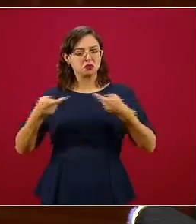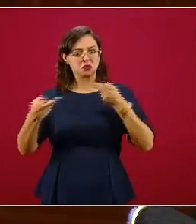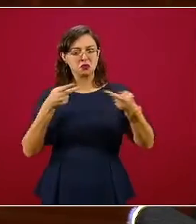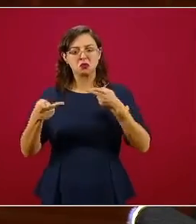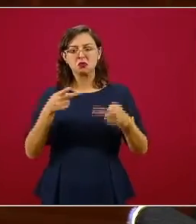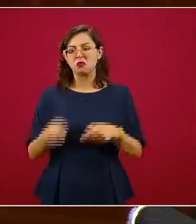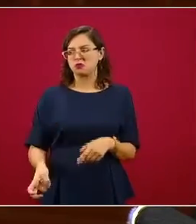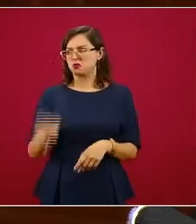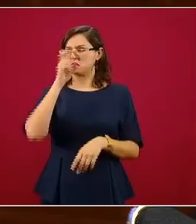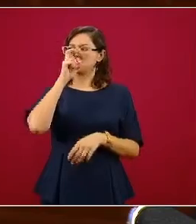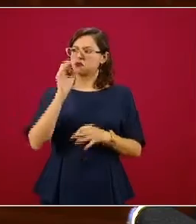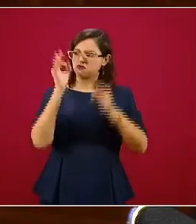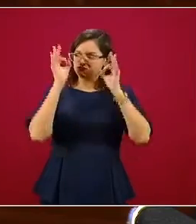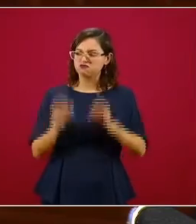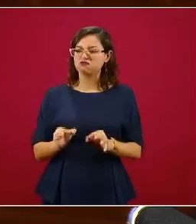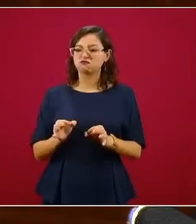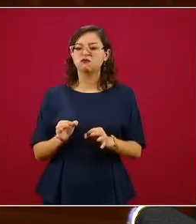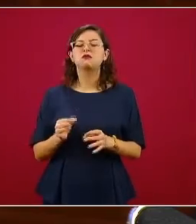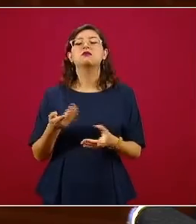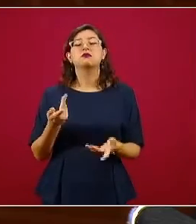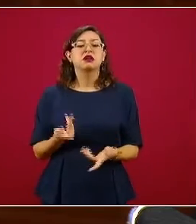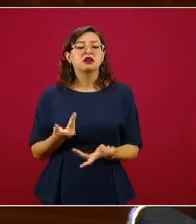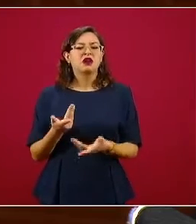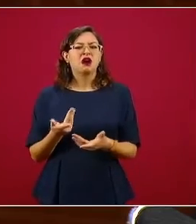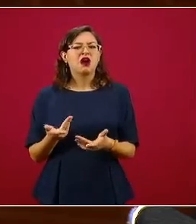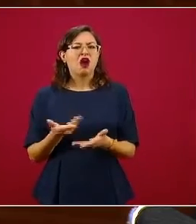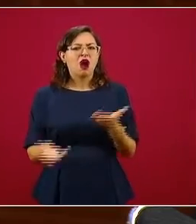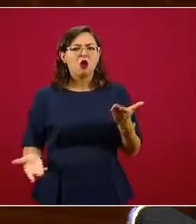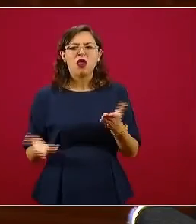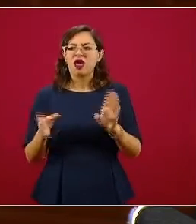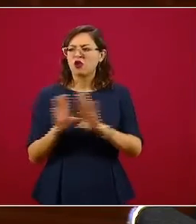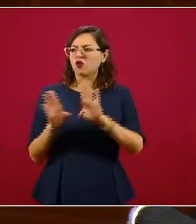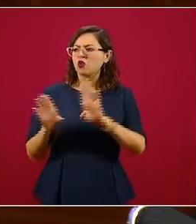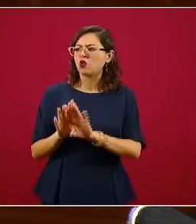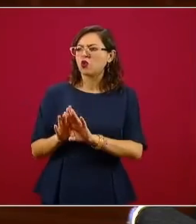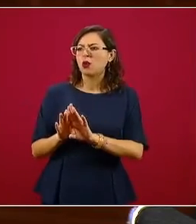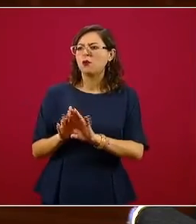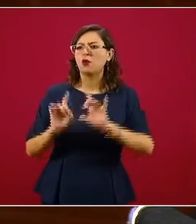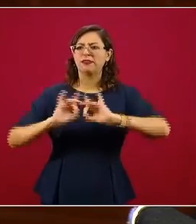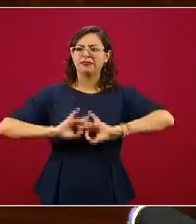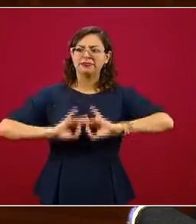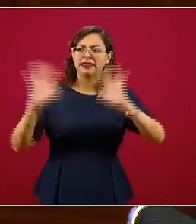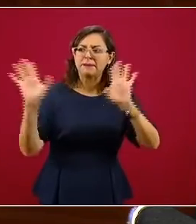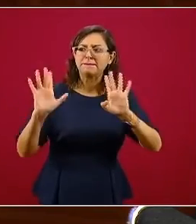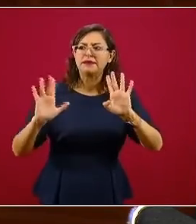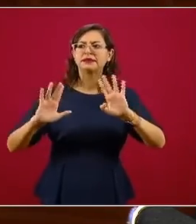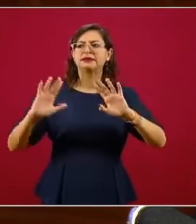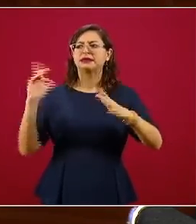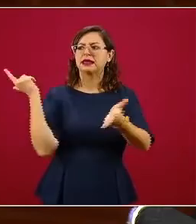si podría ampliar un poquito las condiciones en que se entregan los recursos cuando llega alguna